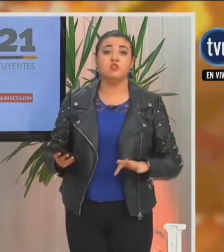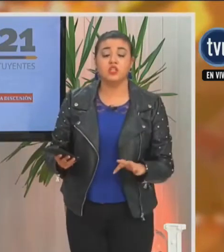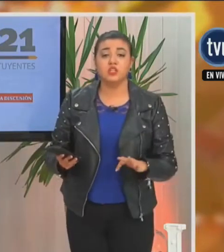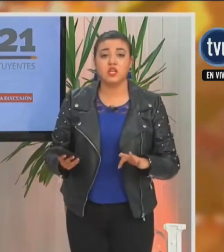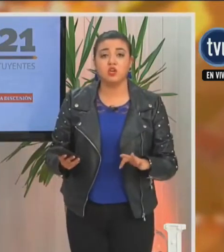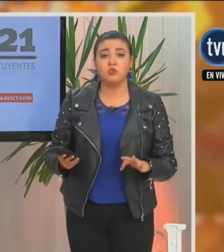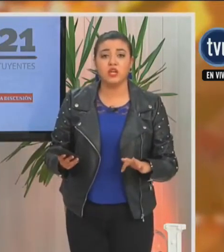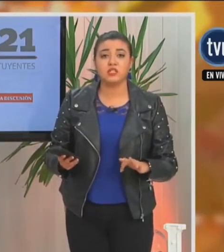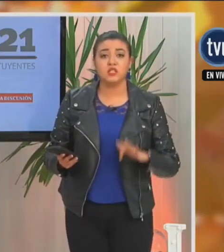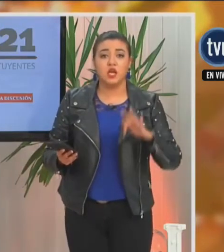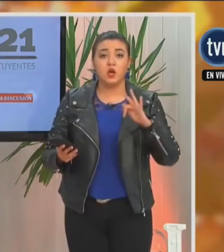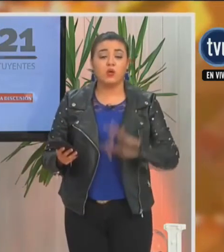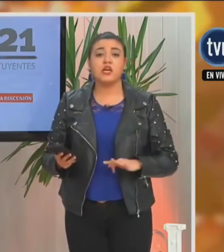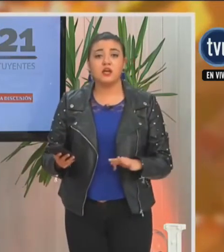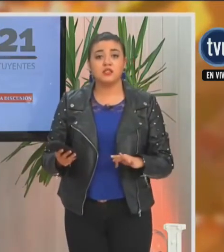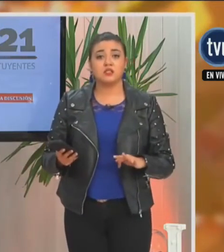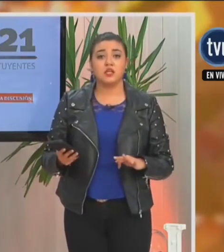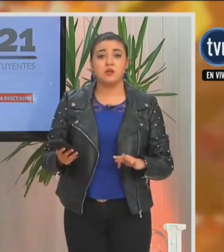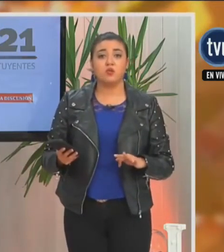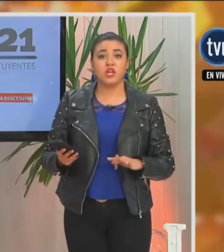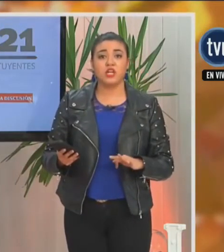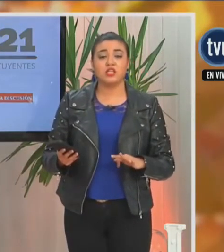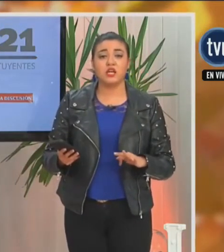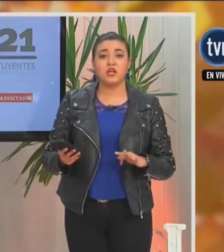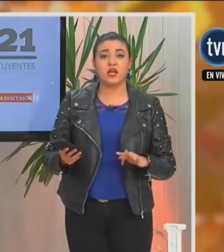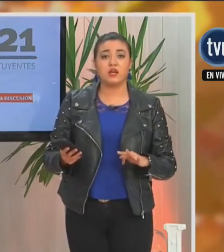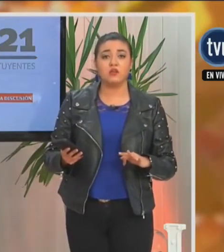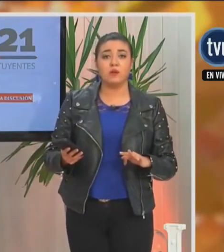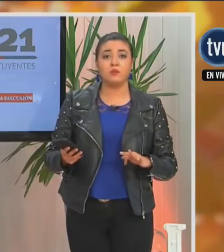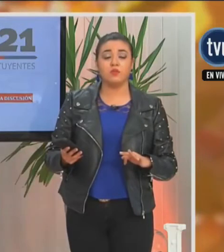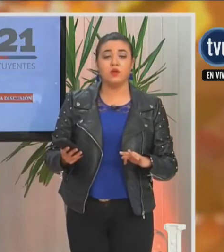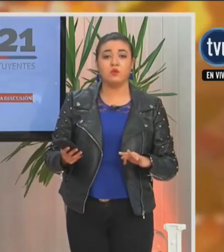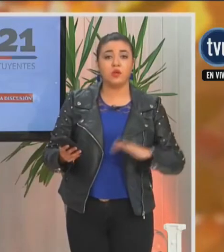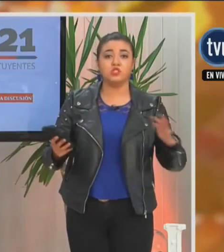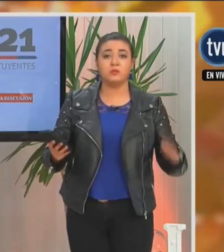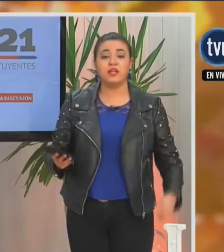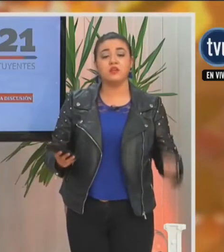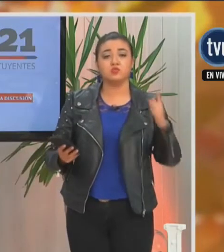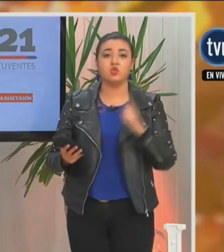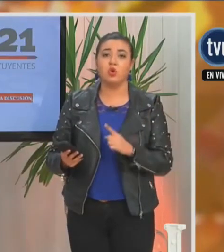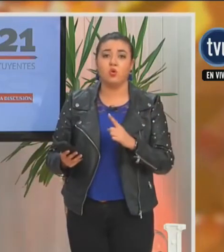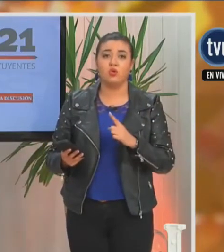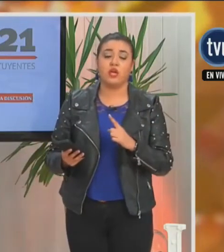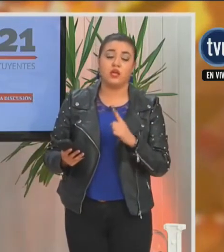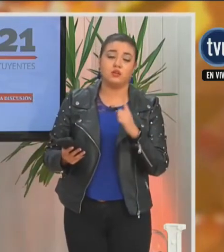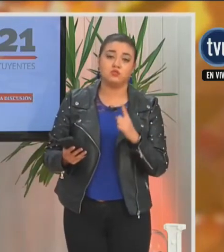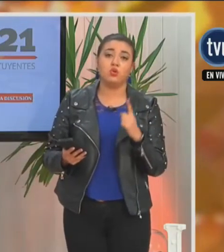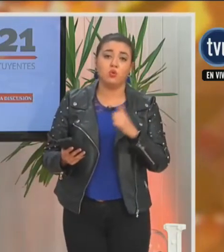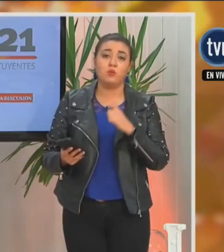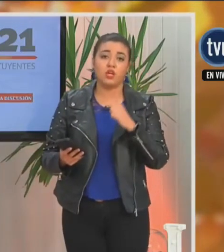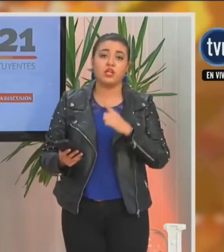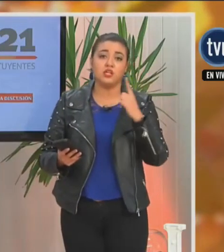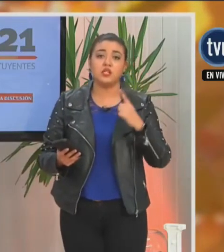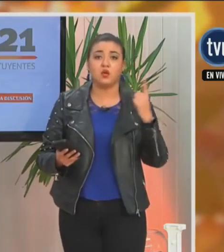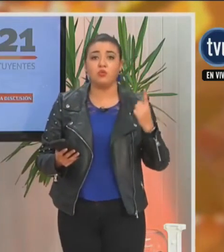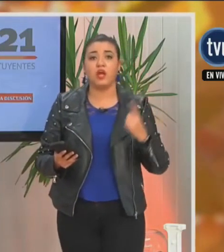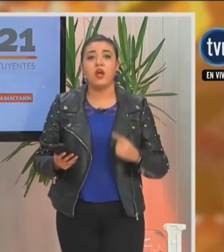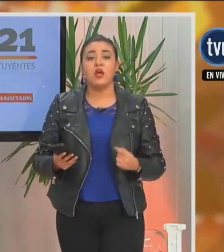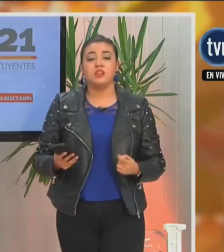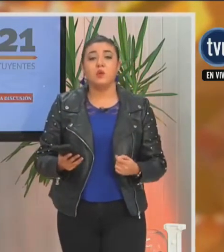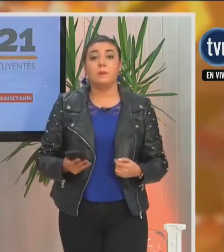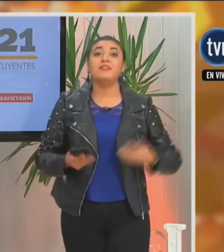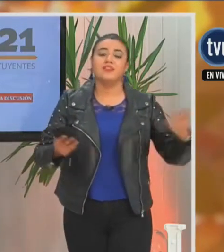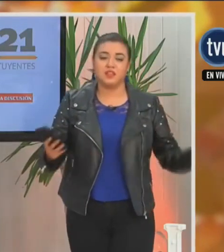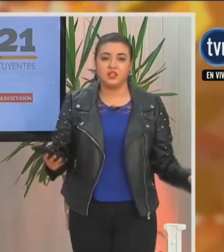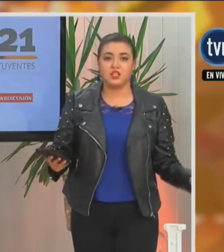Tenemos 33 comunas. ¿Cuántas mujeres están a cargo de alguna municipalidad? Solo una mujer, que es la comuna